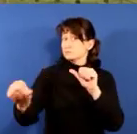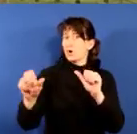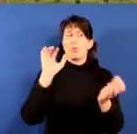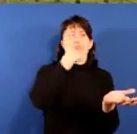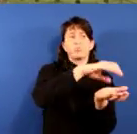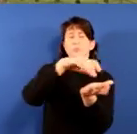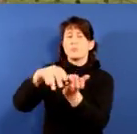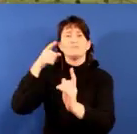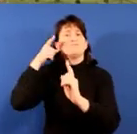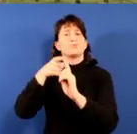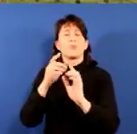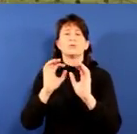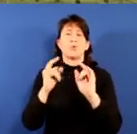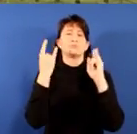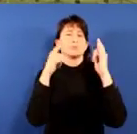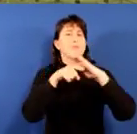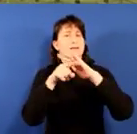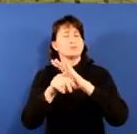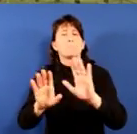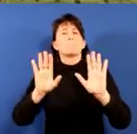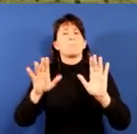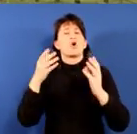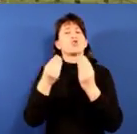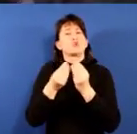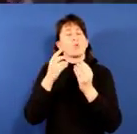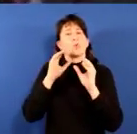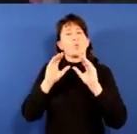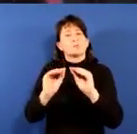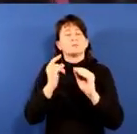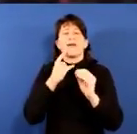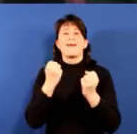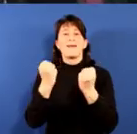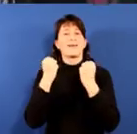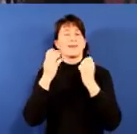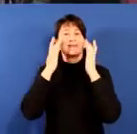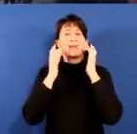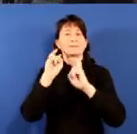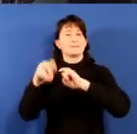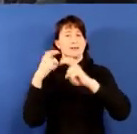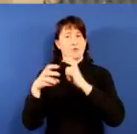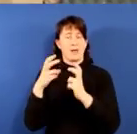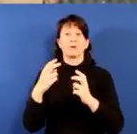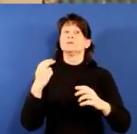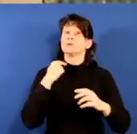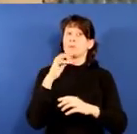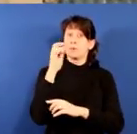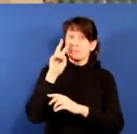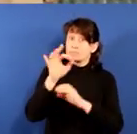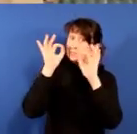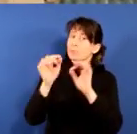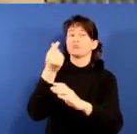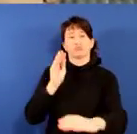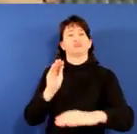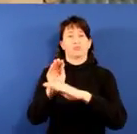Vizcaya servirá para calentar las plantas hortícolas que se cultivan en los invernaderos vizcaínos. La